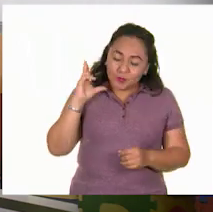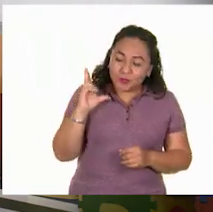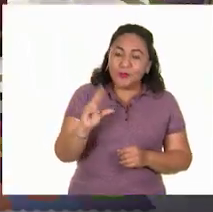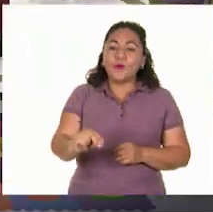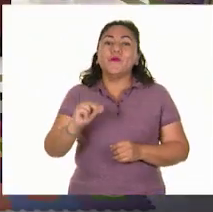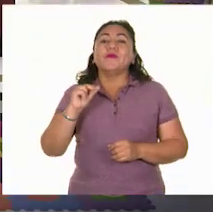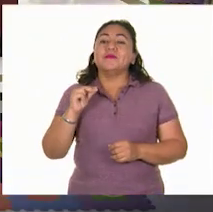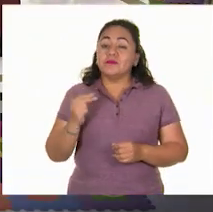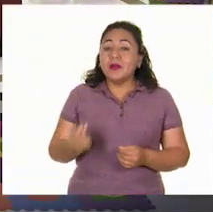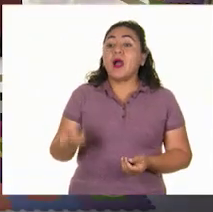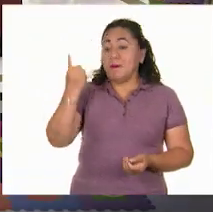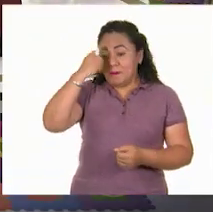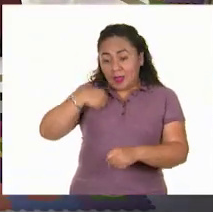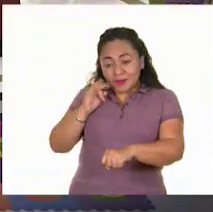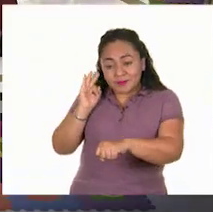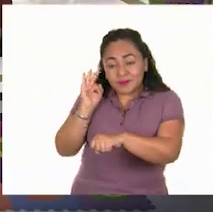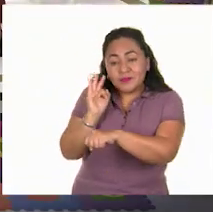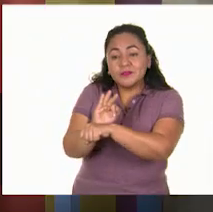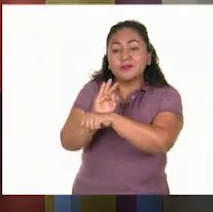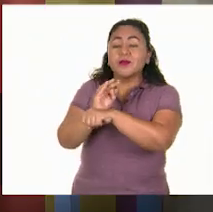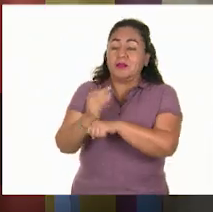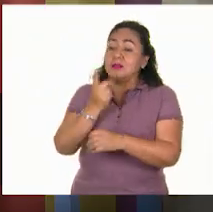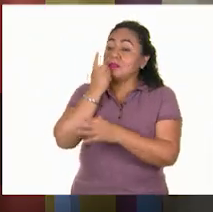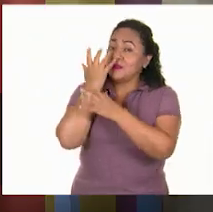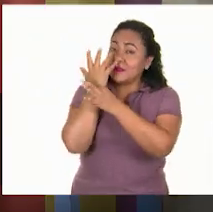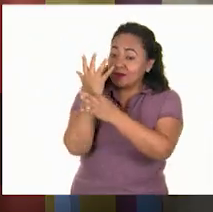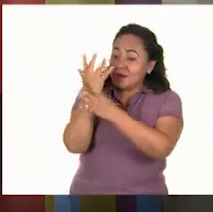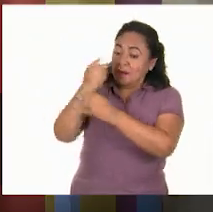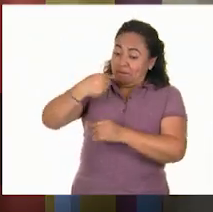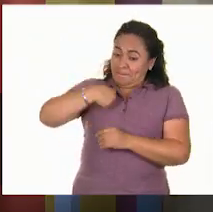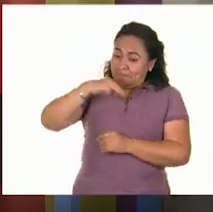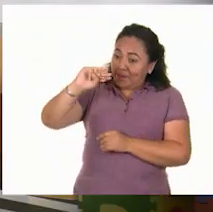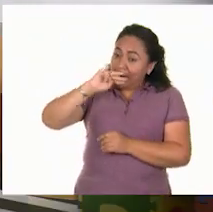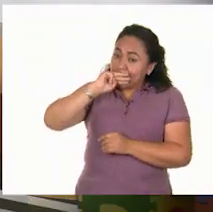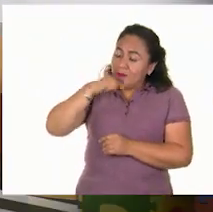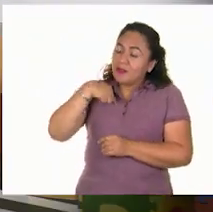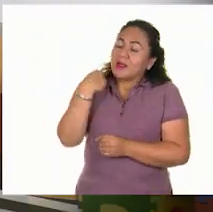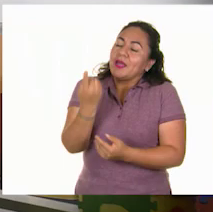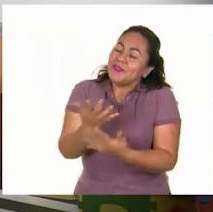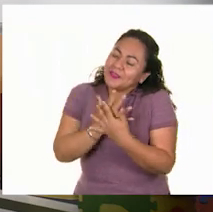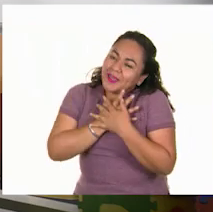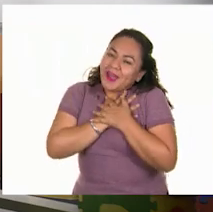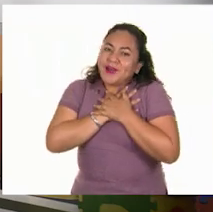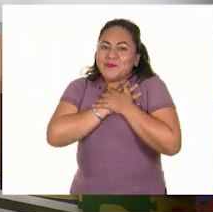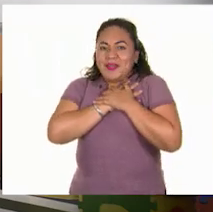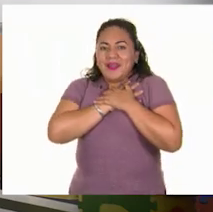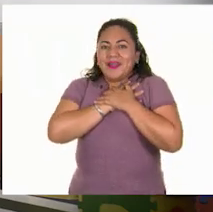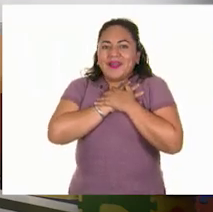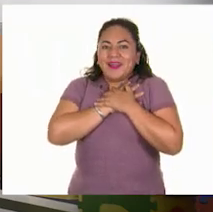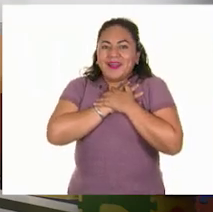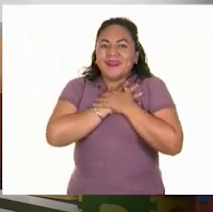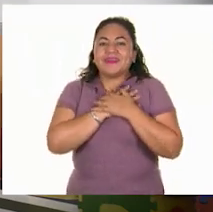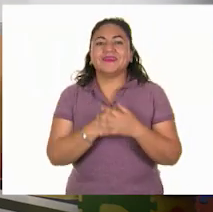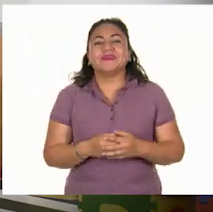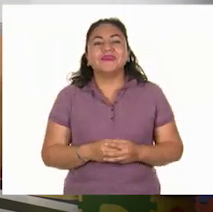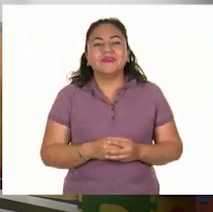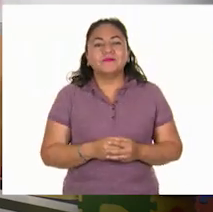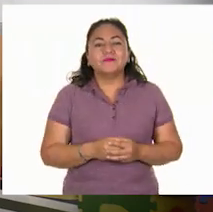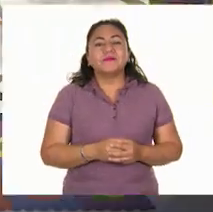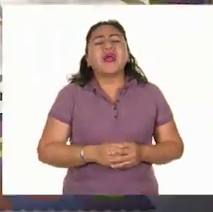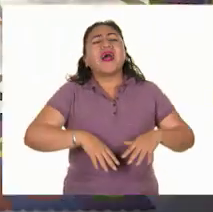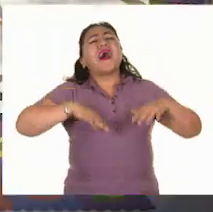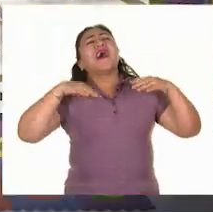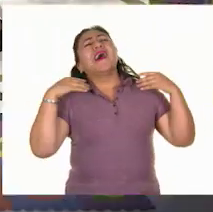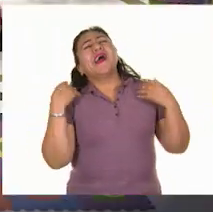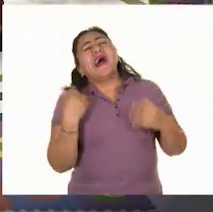dramas. Es por tu bien, lo dice tu madrecita, porque te ama.